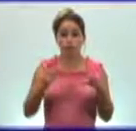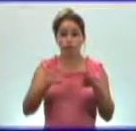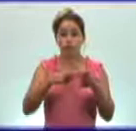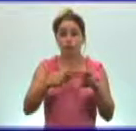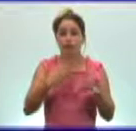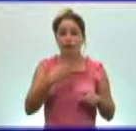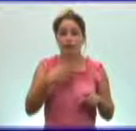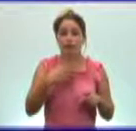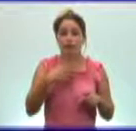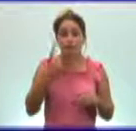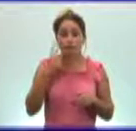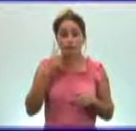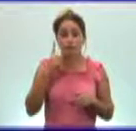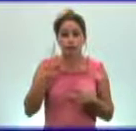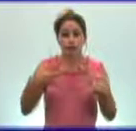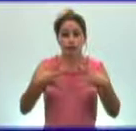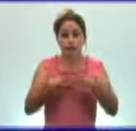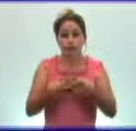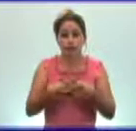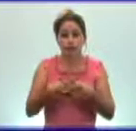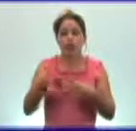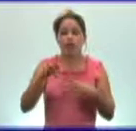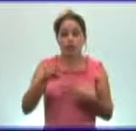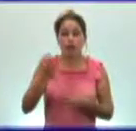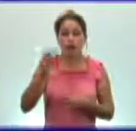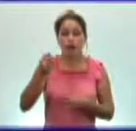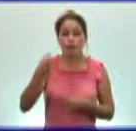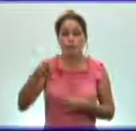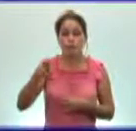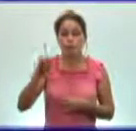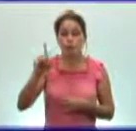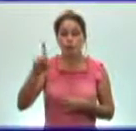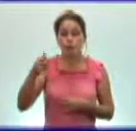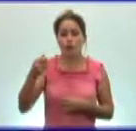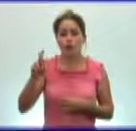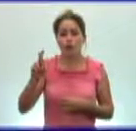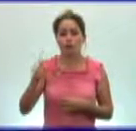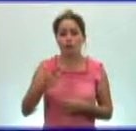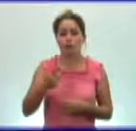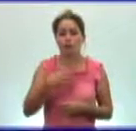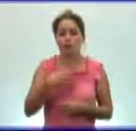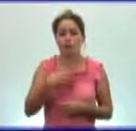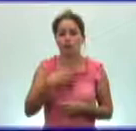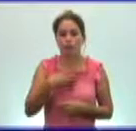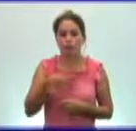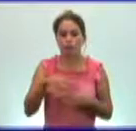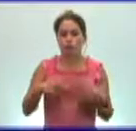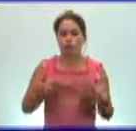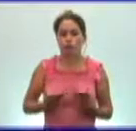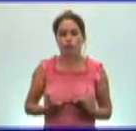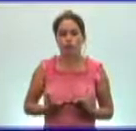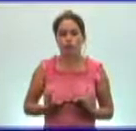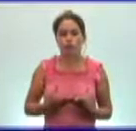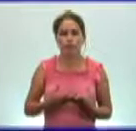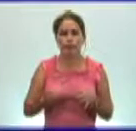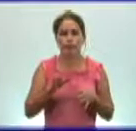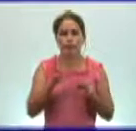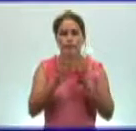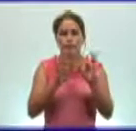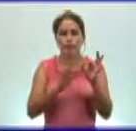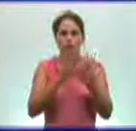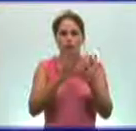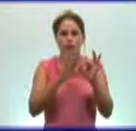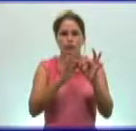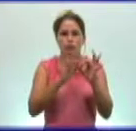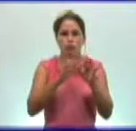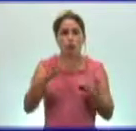polar, tenemos a una sustancia que según el tipo de partícula se clasifica como atómica, que es el caso del dióxido de